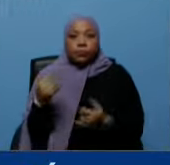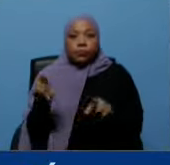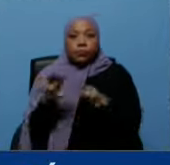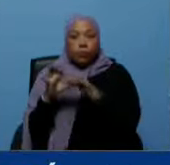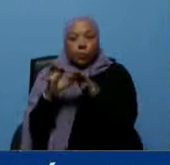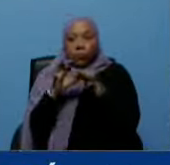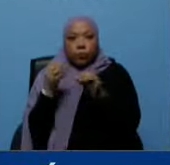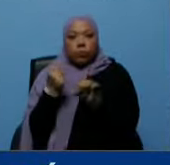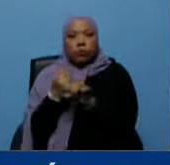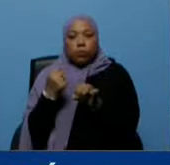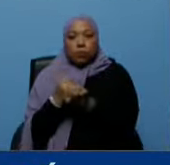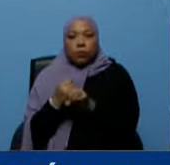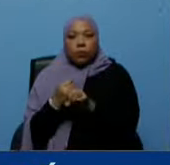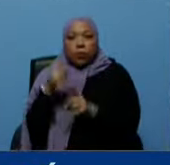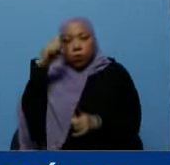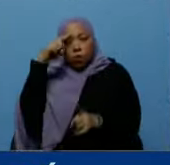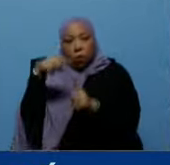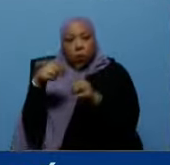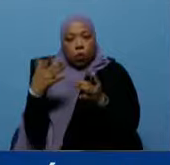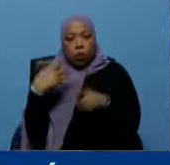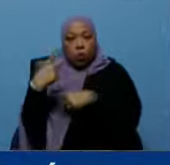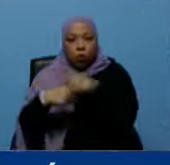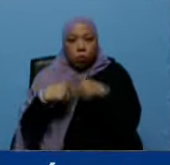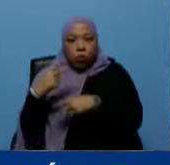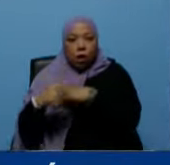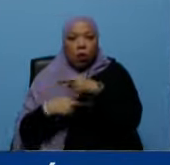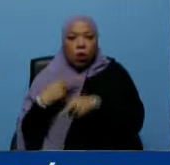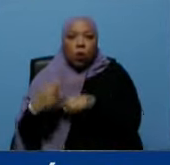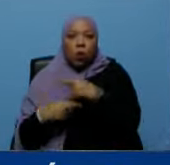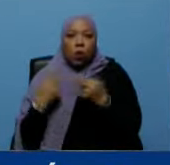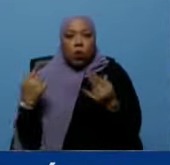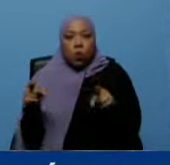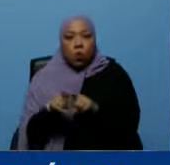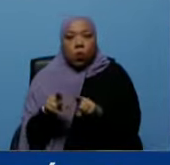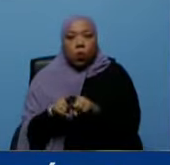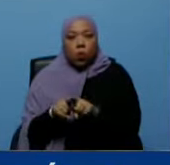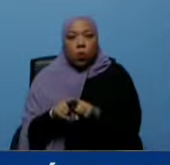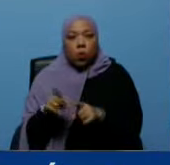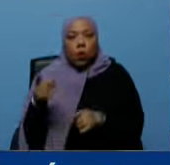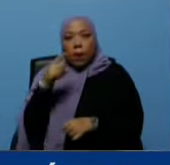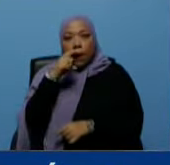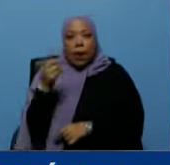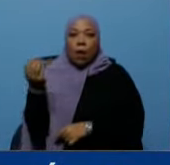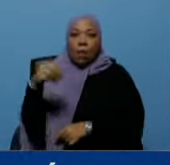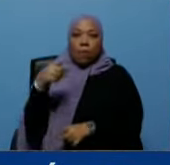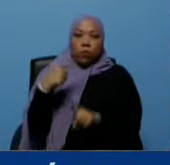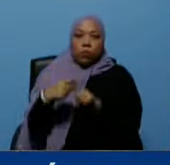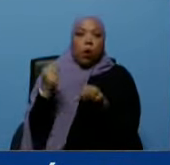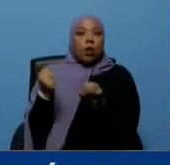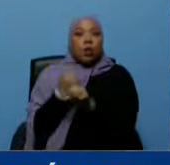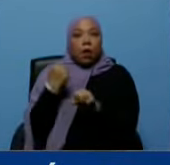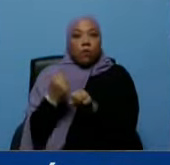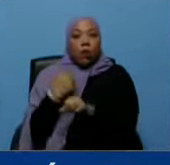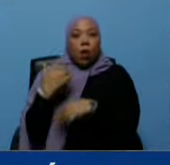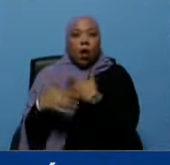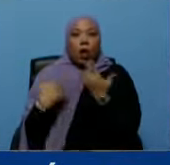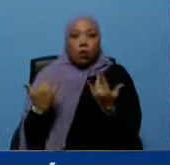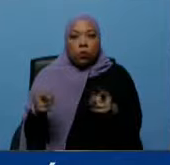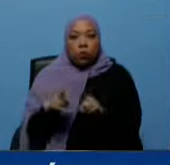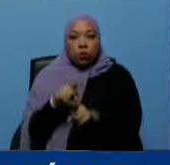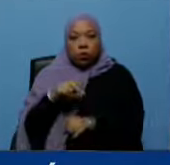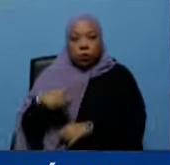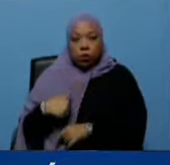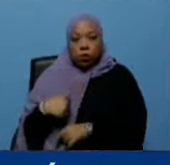unidad es un logro de este proceso revolucionario, es un logro más de este trabajo que se ha hecho con